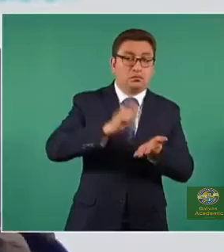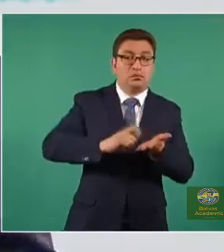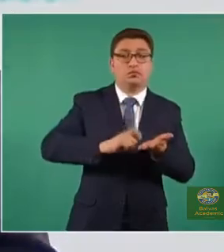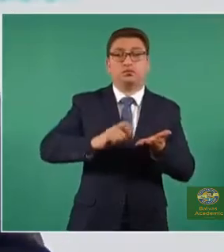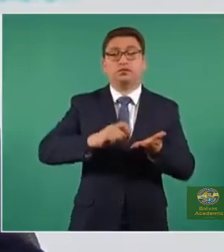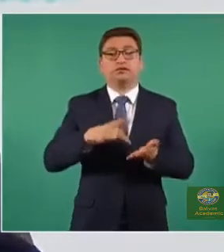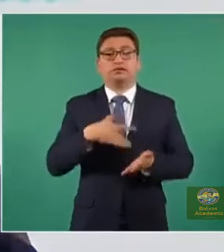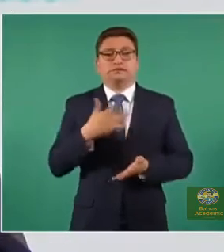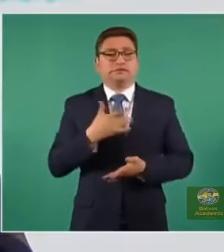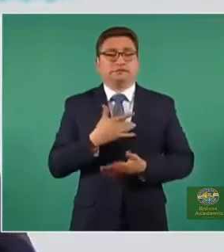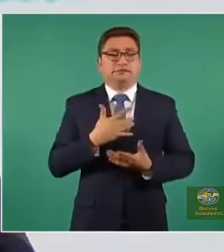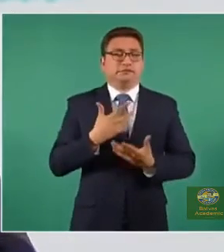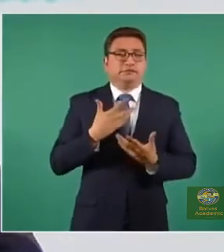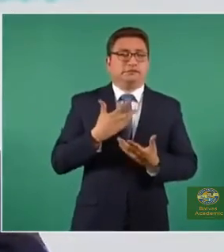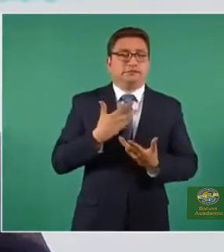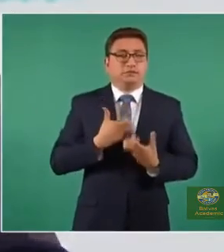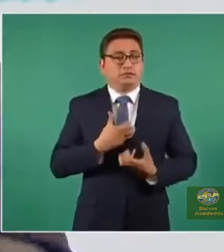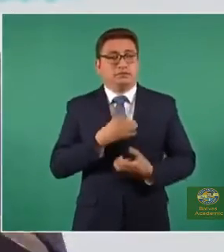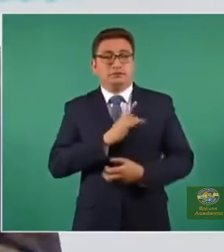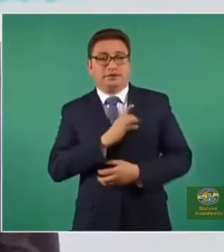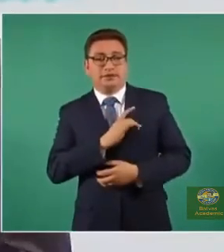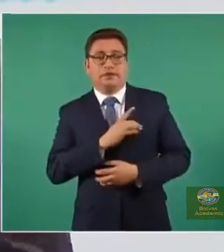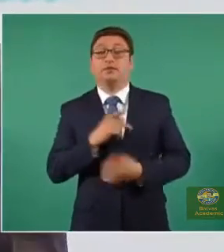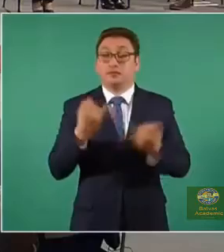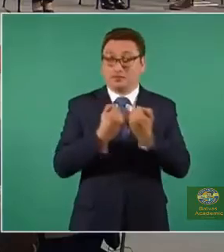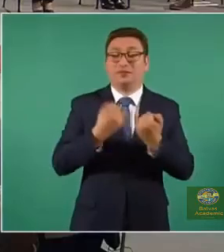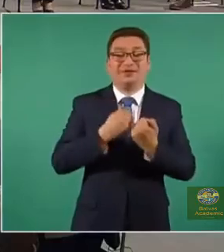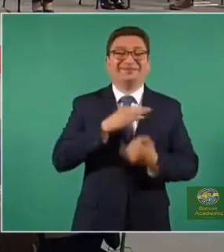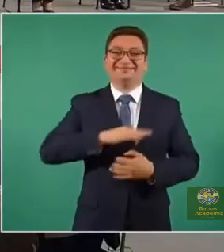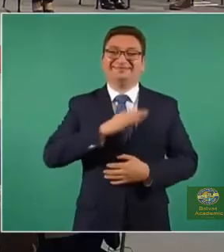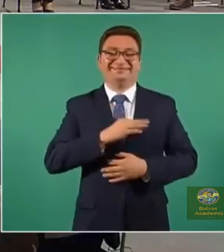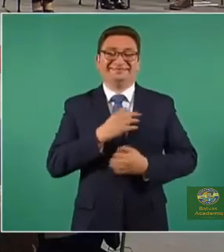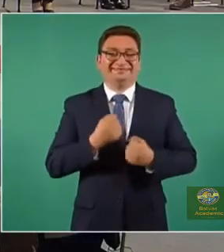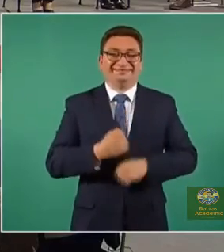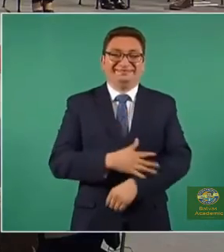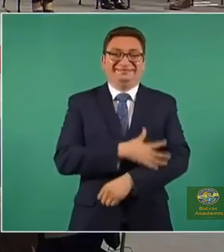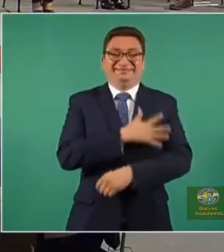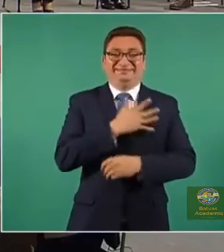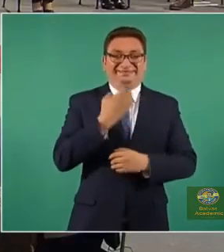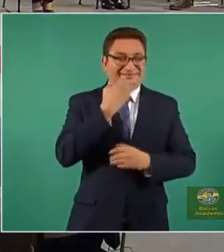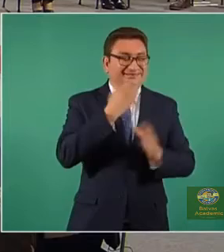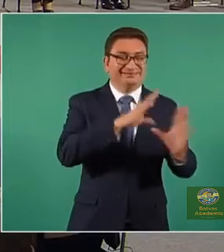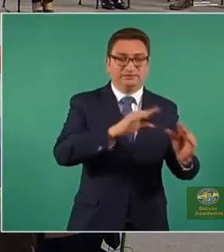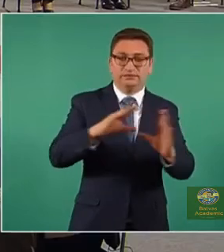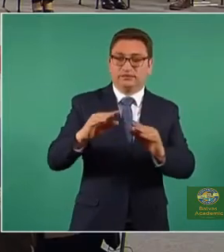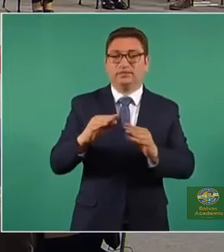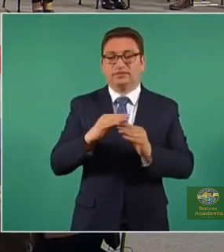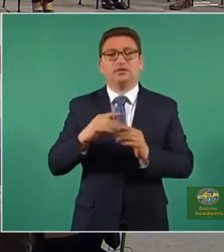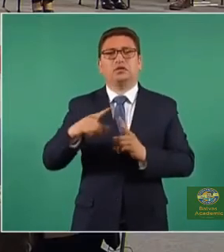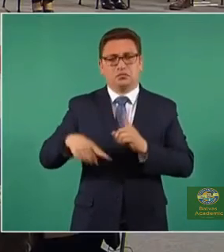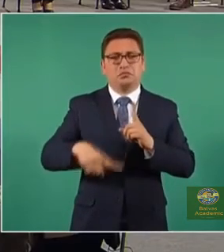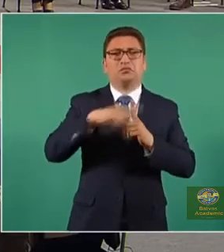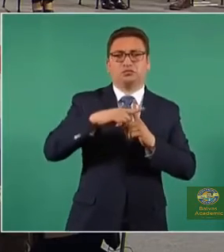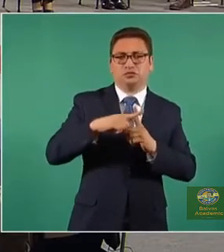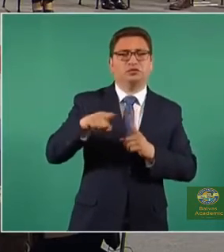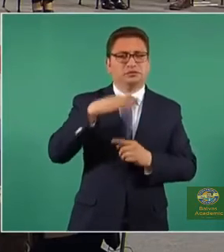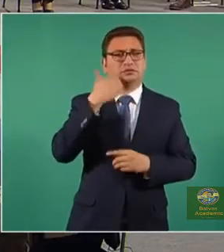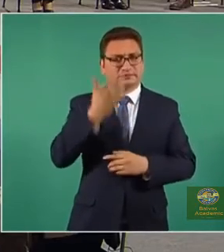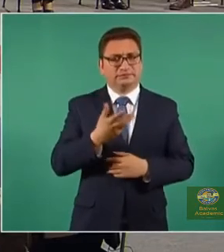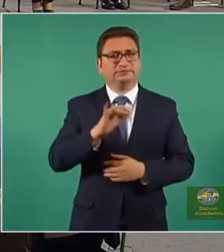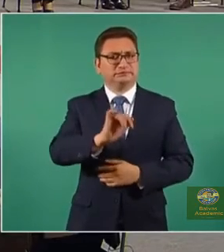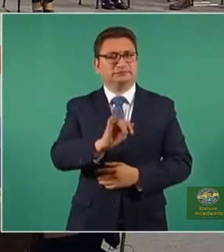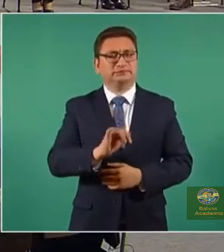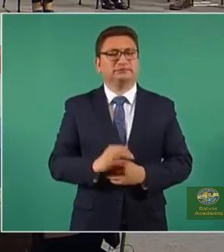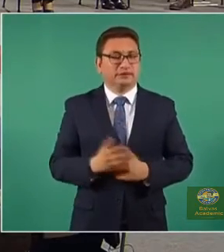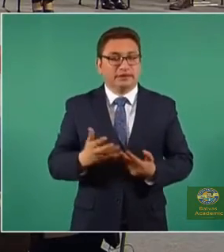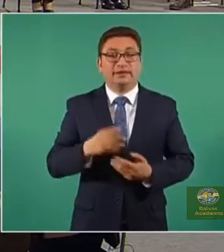temor, pero también felicidad y emoción por volver a clases, entusiasmo y disposición, y sobre